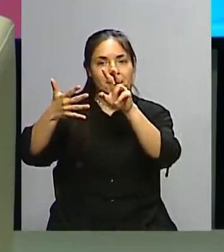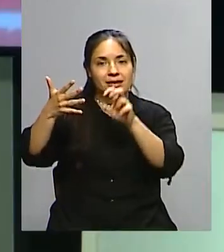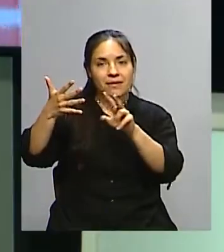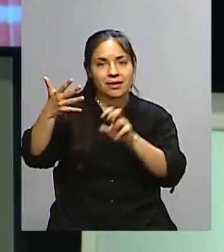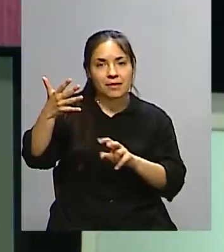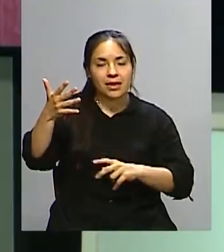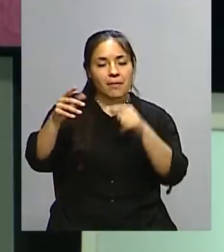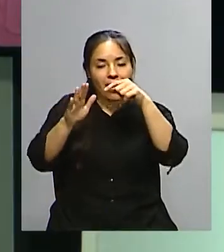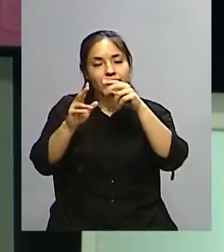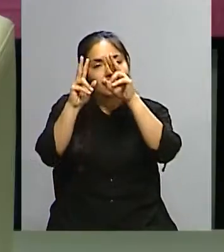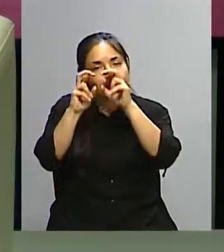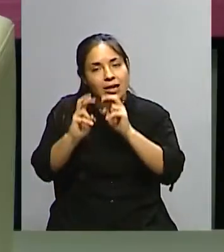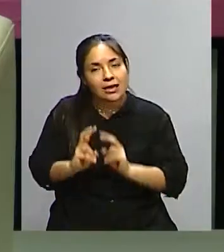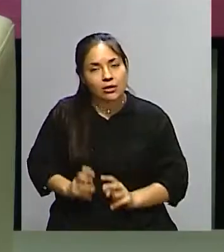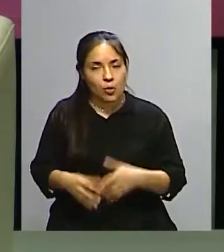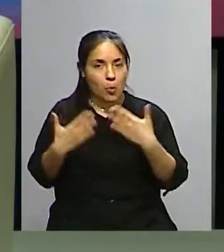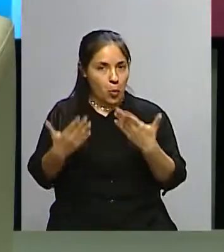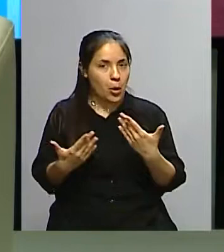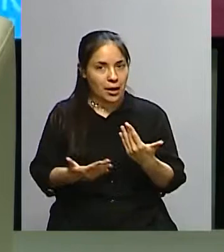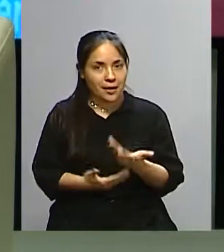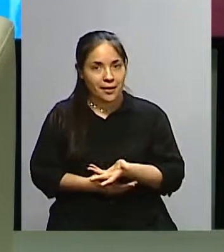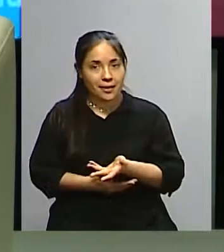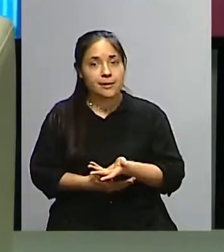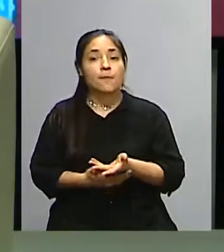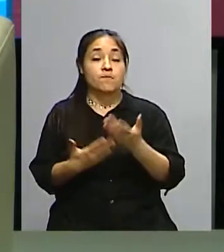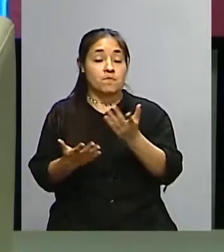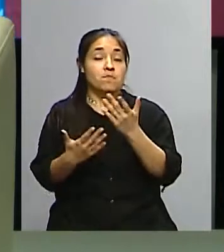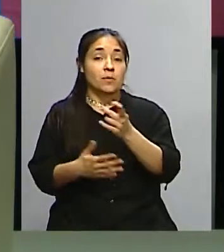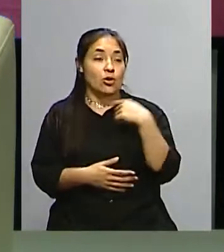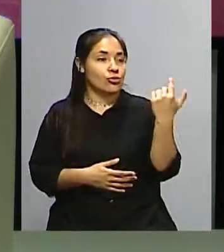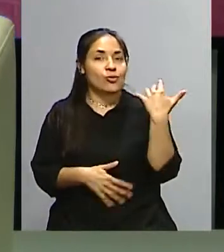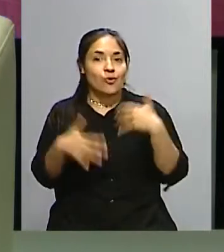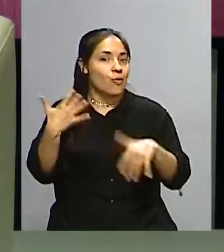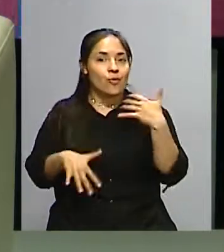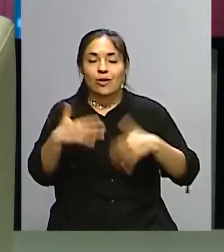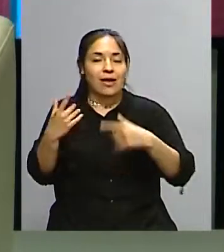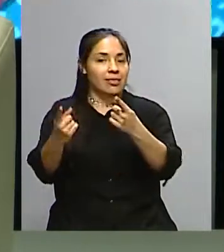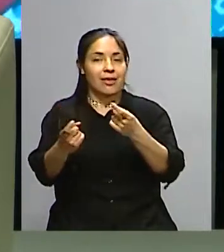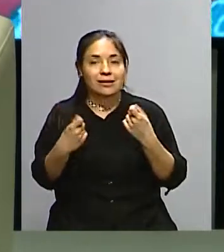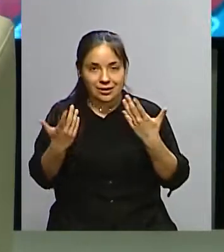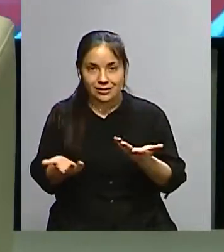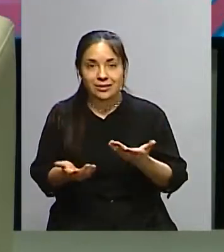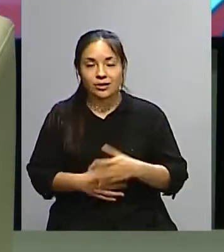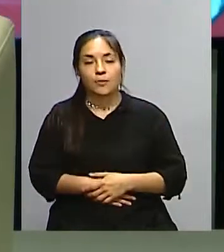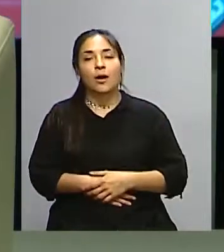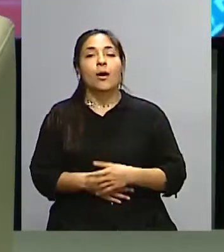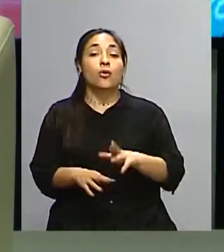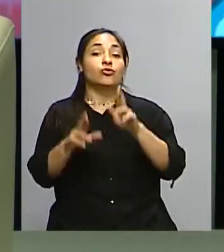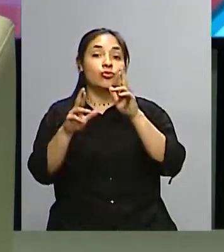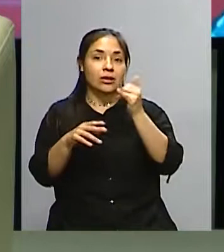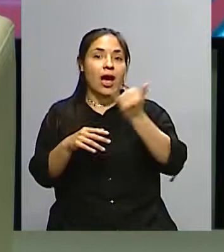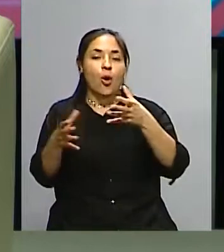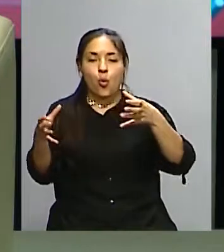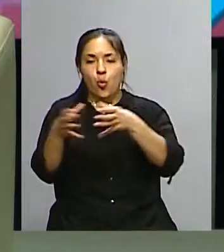investigación sobre determinadas temáticas que entendemos que son urgentes. Por suerte hemos podido conformar un equipo interdisciplinar,